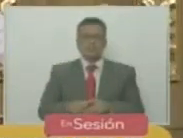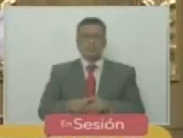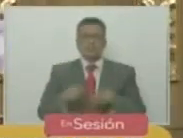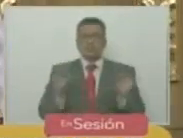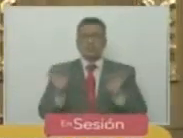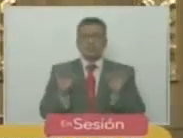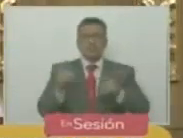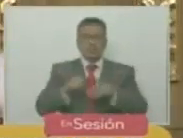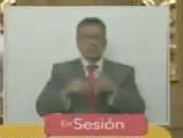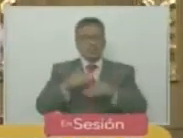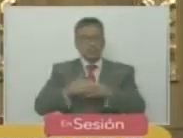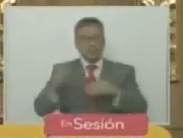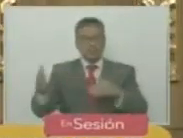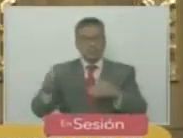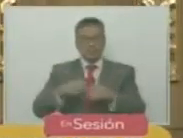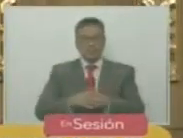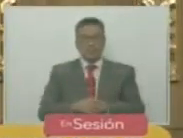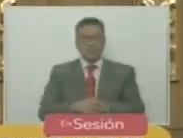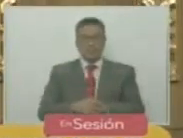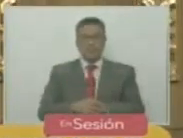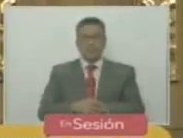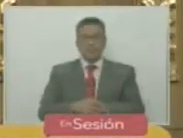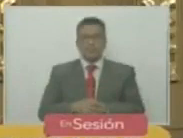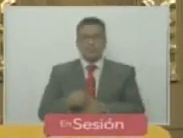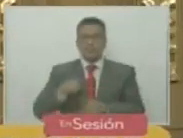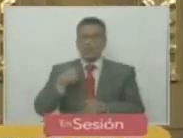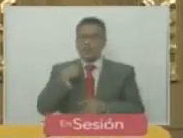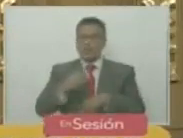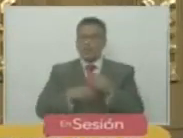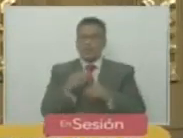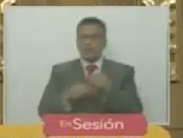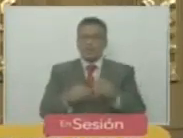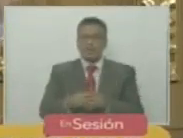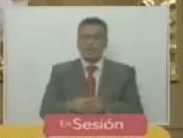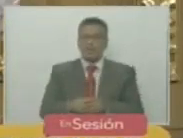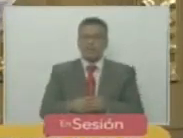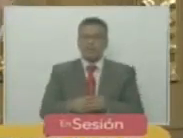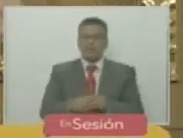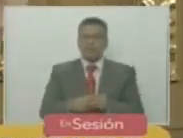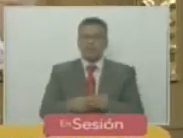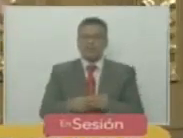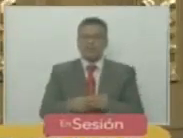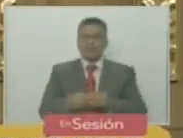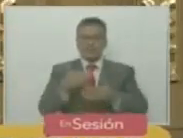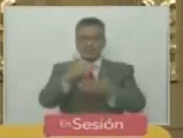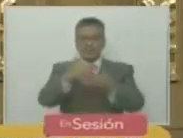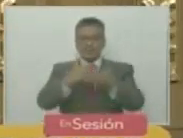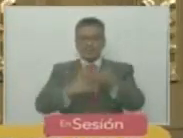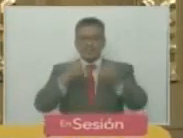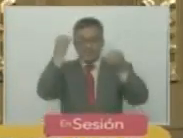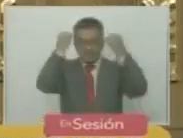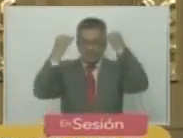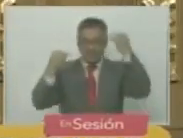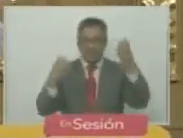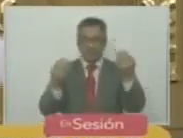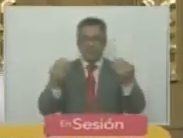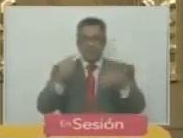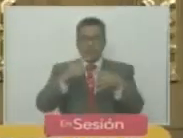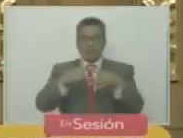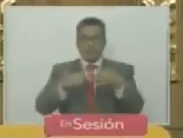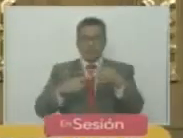quede nada por fuera. De hecho, tuve que hacerme como un organizador de la idea, porque son tantas